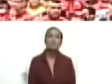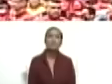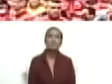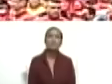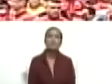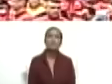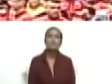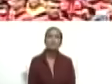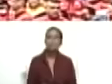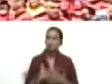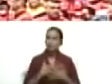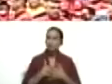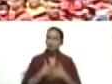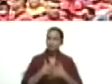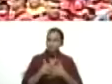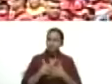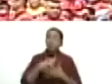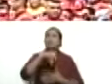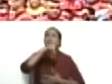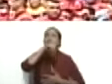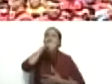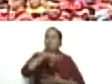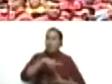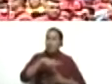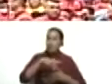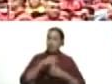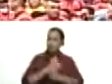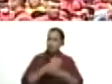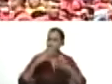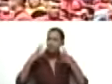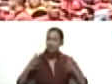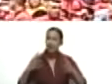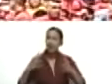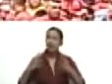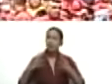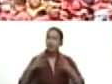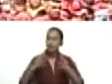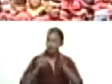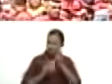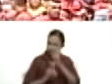Somos una historia grandiosa, en pleno desarrollo,